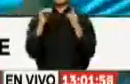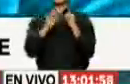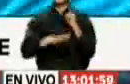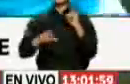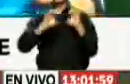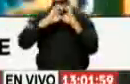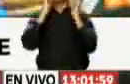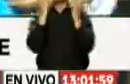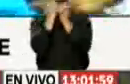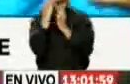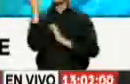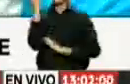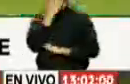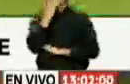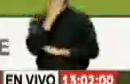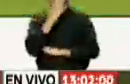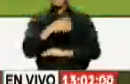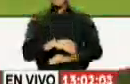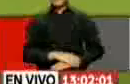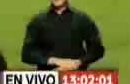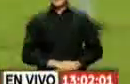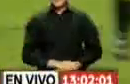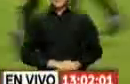Estadio Bellavista de la ciudad de Ambato.